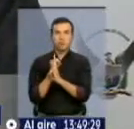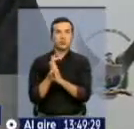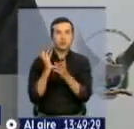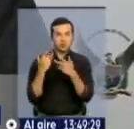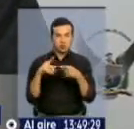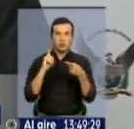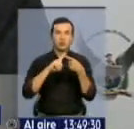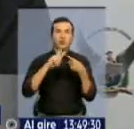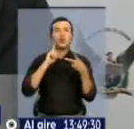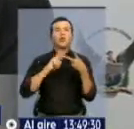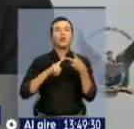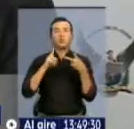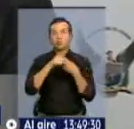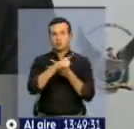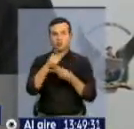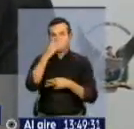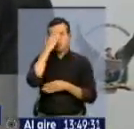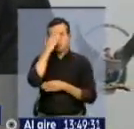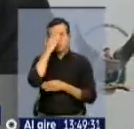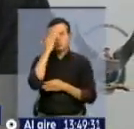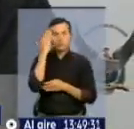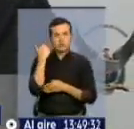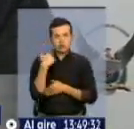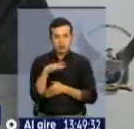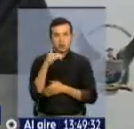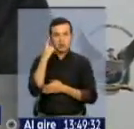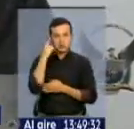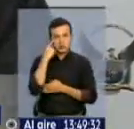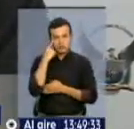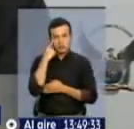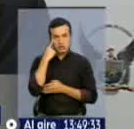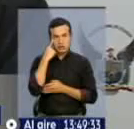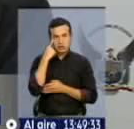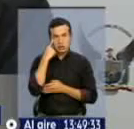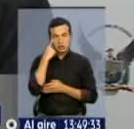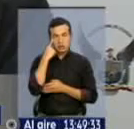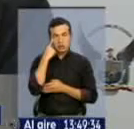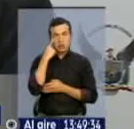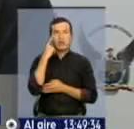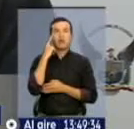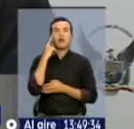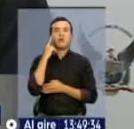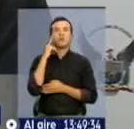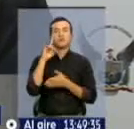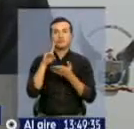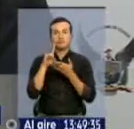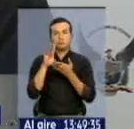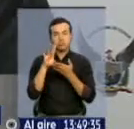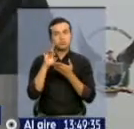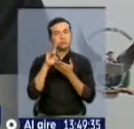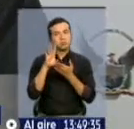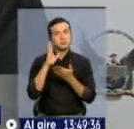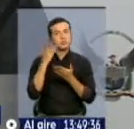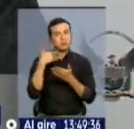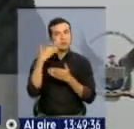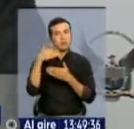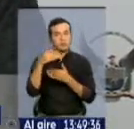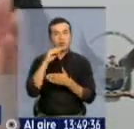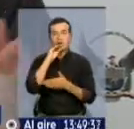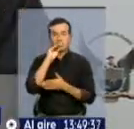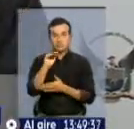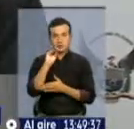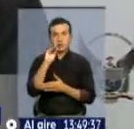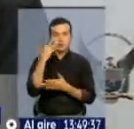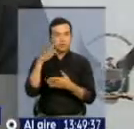el otro funcionario, como usted lo menciona, nosotros es un puesto de libre remoción. Nosotros vamos a notificarle para que tenga